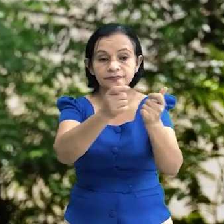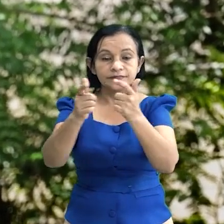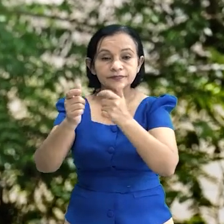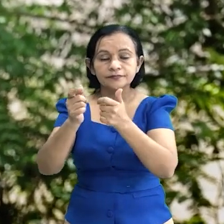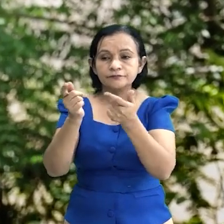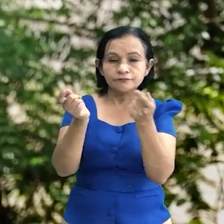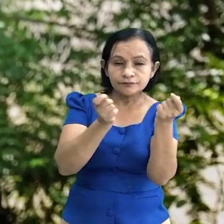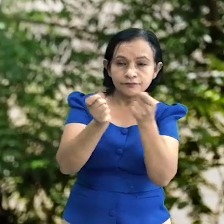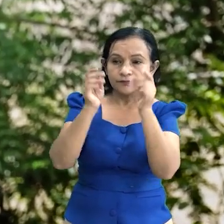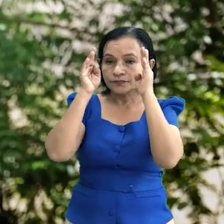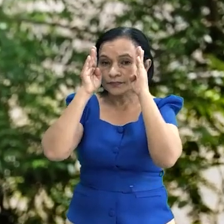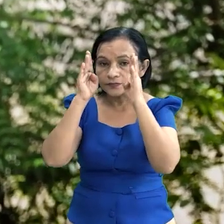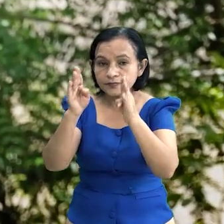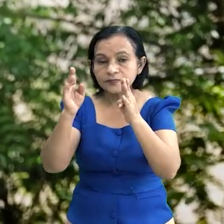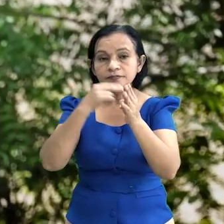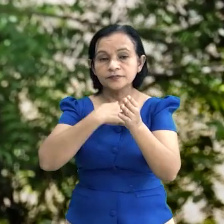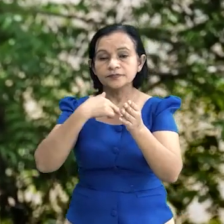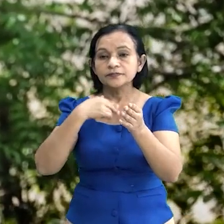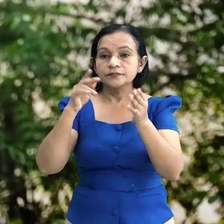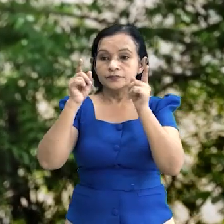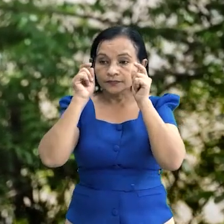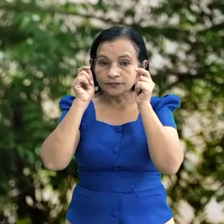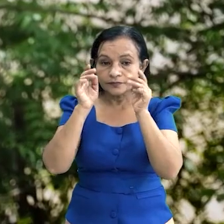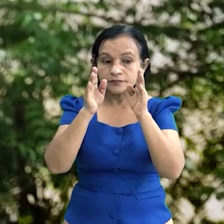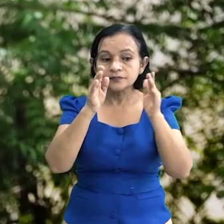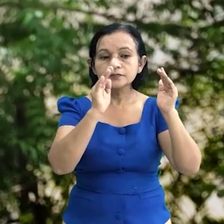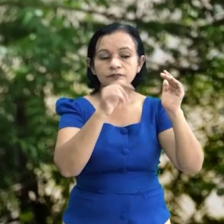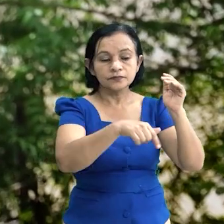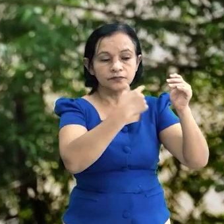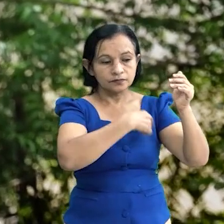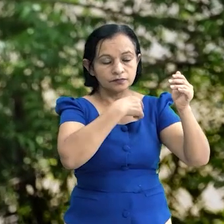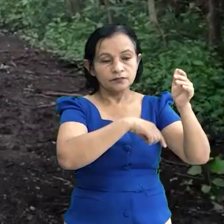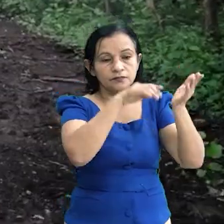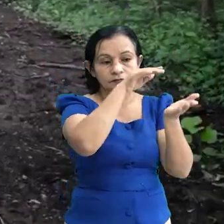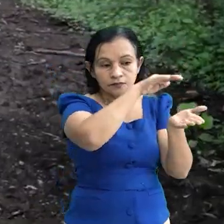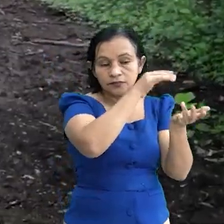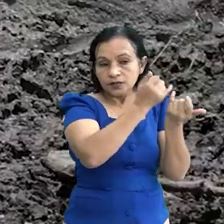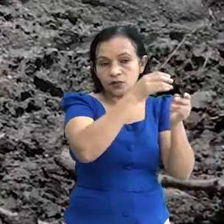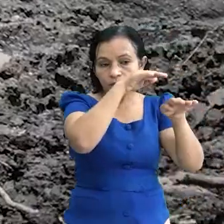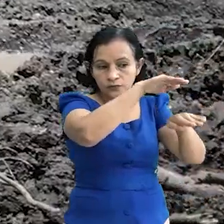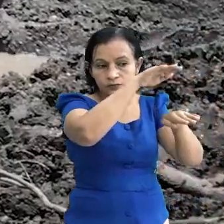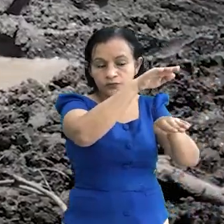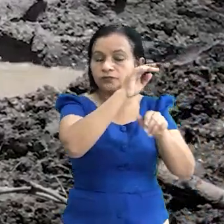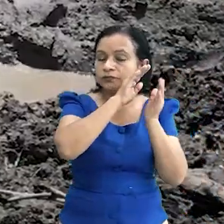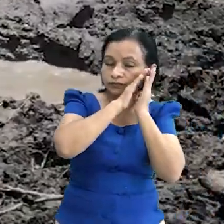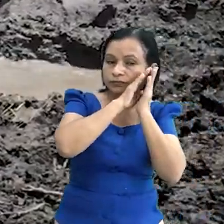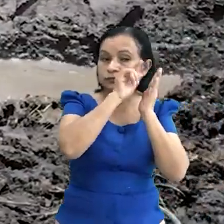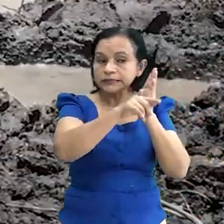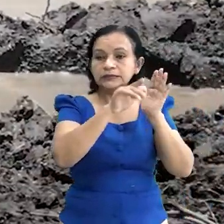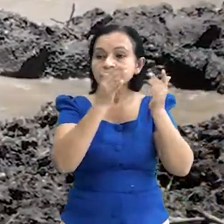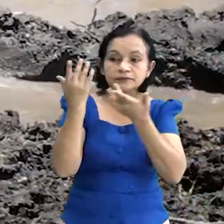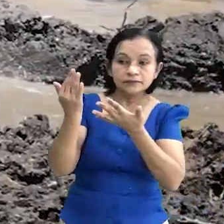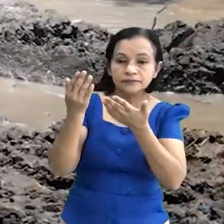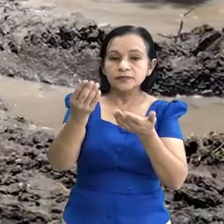están activadas en cuanto a tener el albergue listo, las unidades de salud y